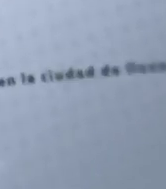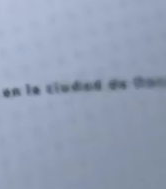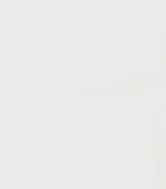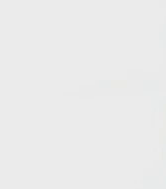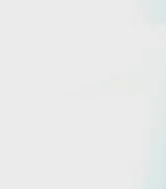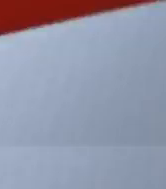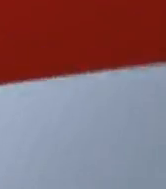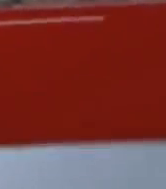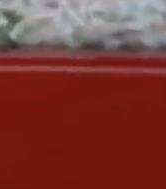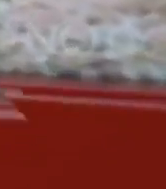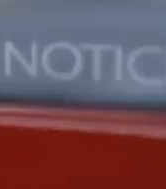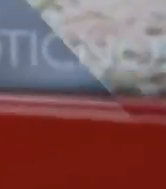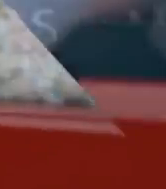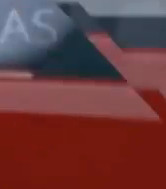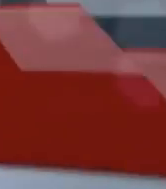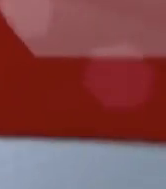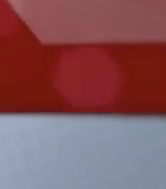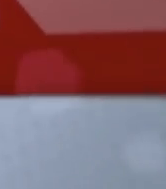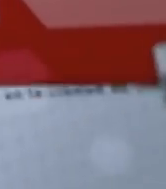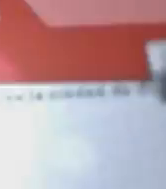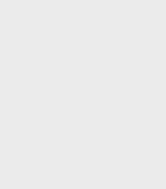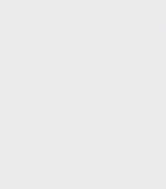Noticias, reportajes,